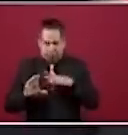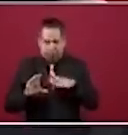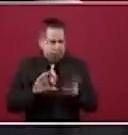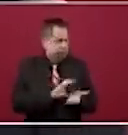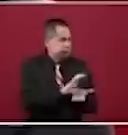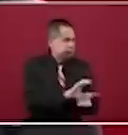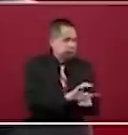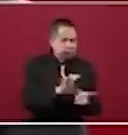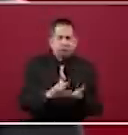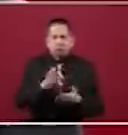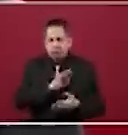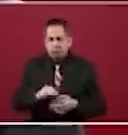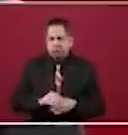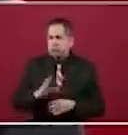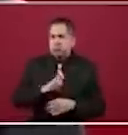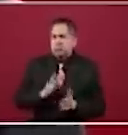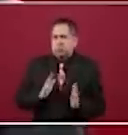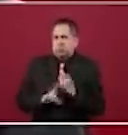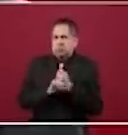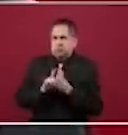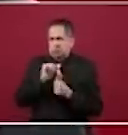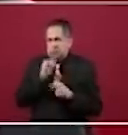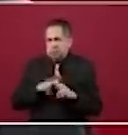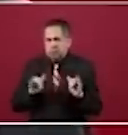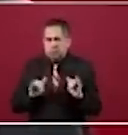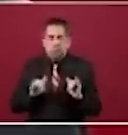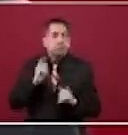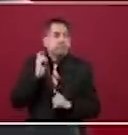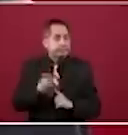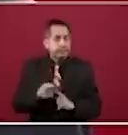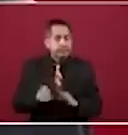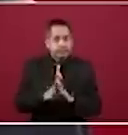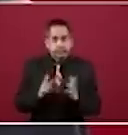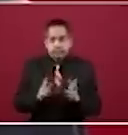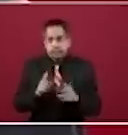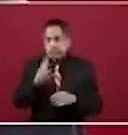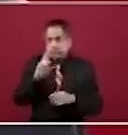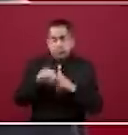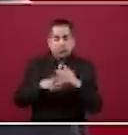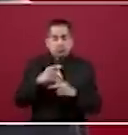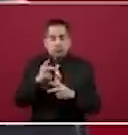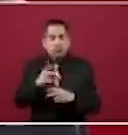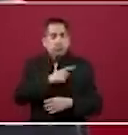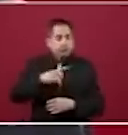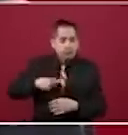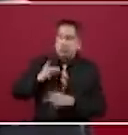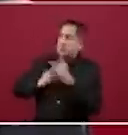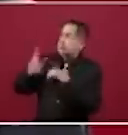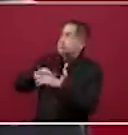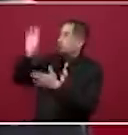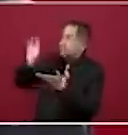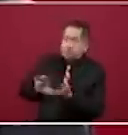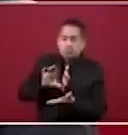No tenemos ningún problema, de modo que no vamos a recurrir a deuda,